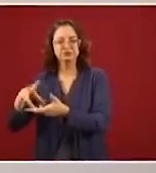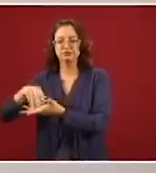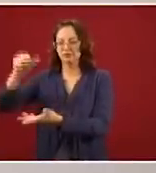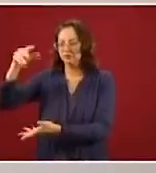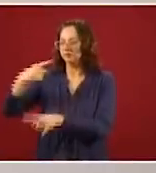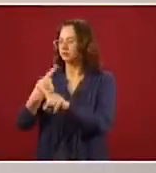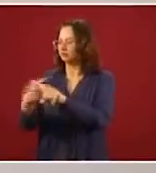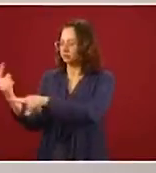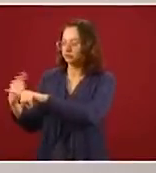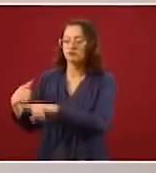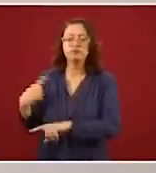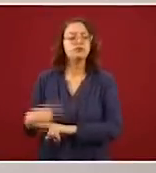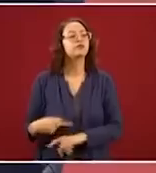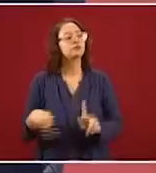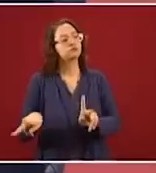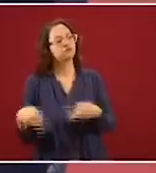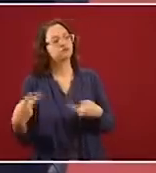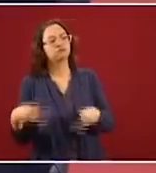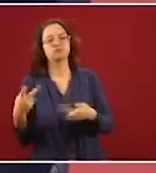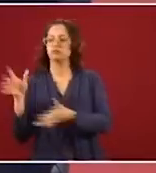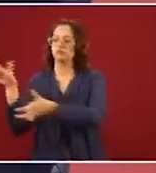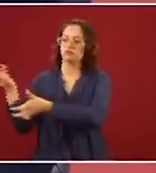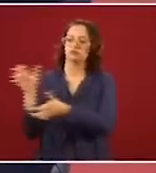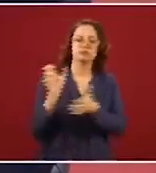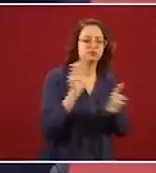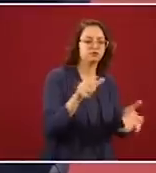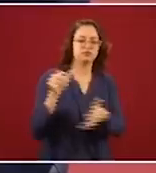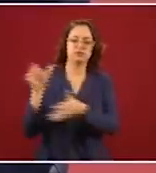para el relleno del lago.